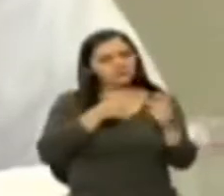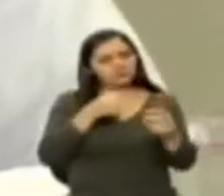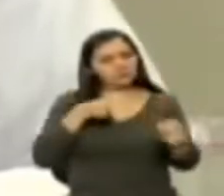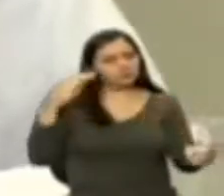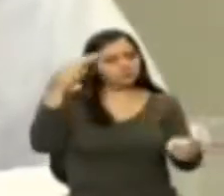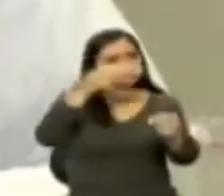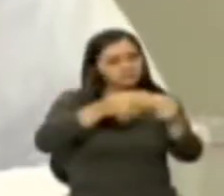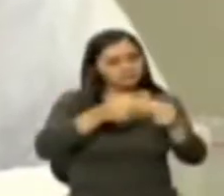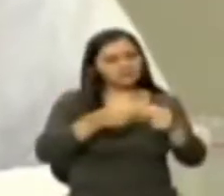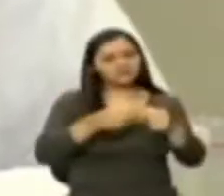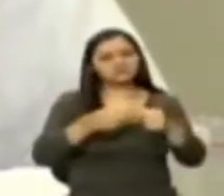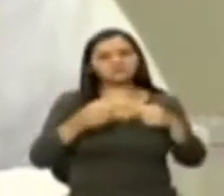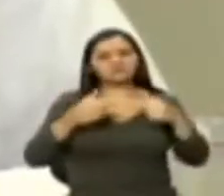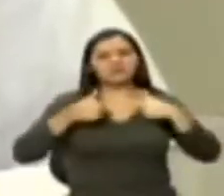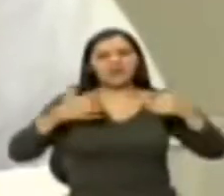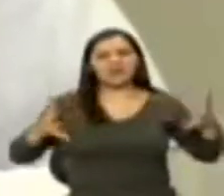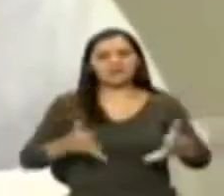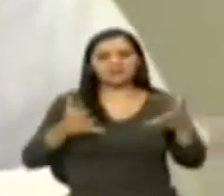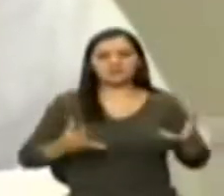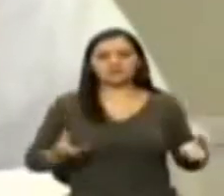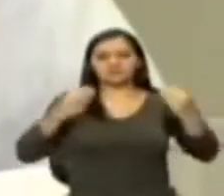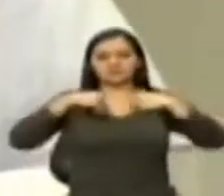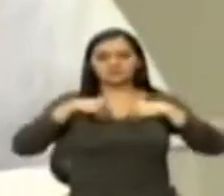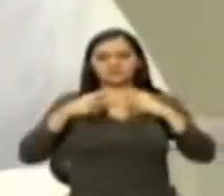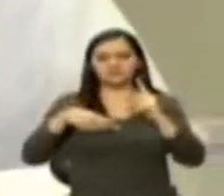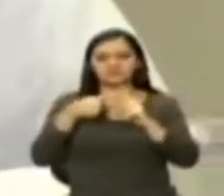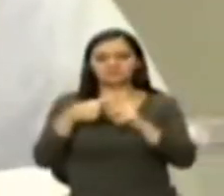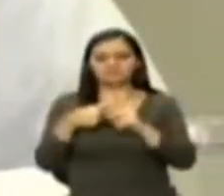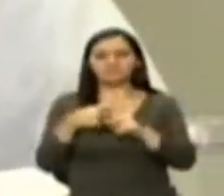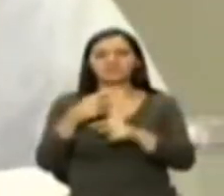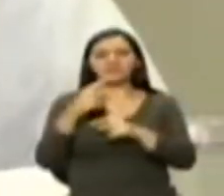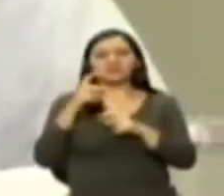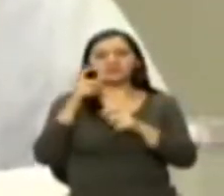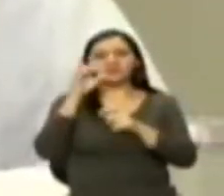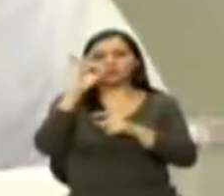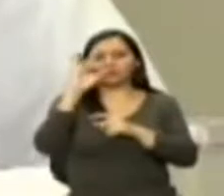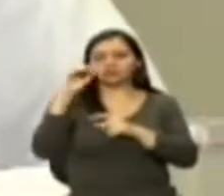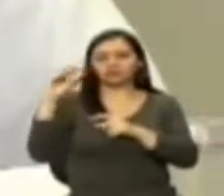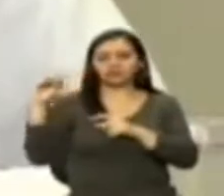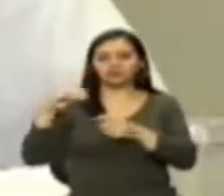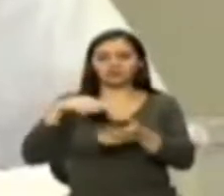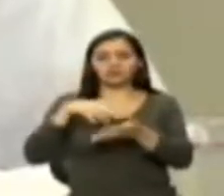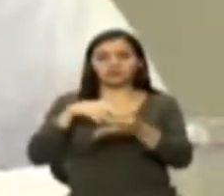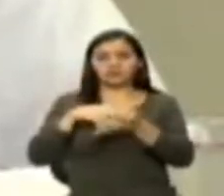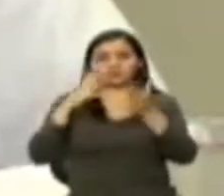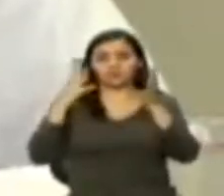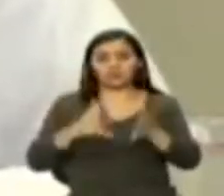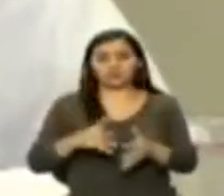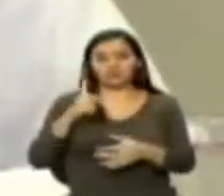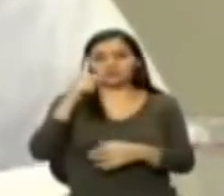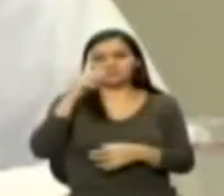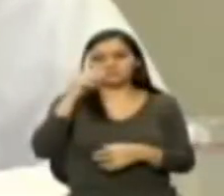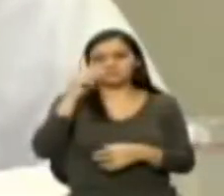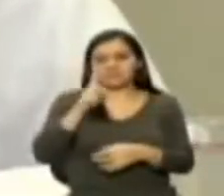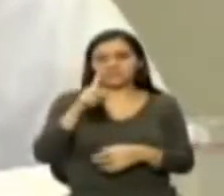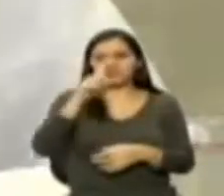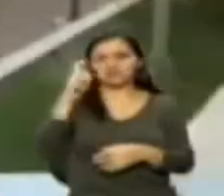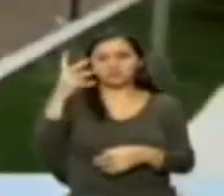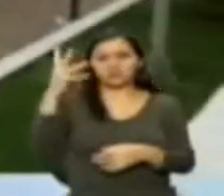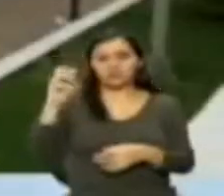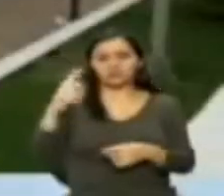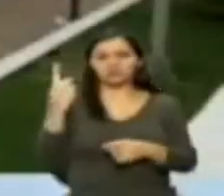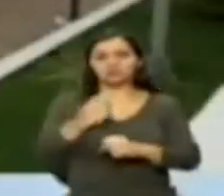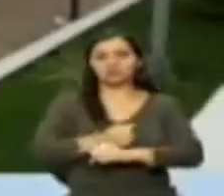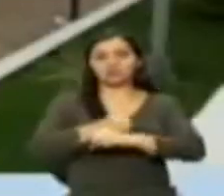está espectacular, ¿no? Tenemos casi 800 estudiantes para 1.140 en una sola jornada, es preciosa, ha permitido